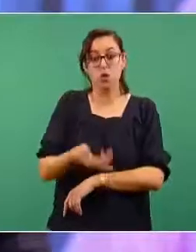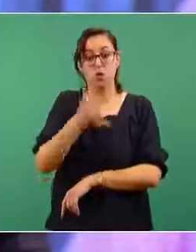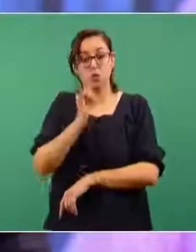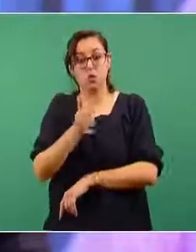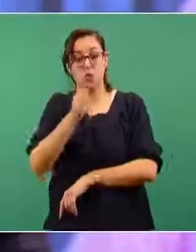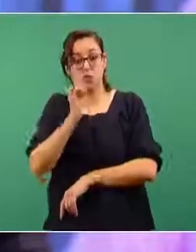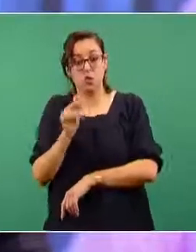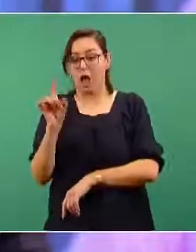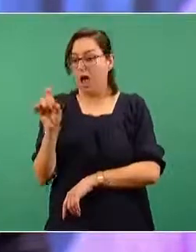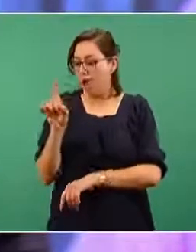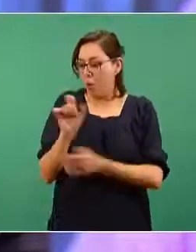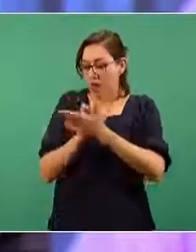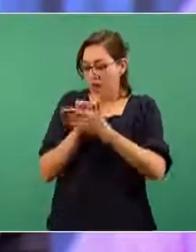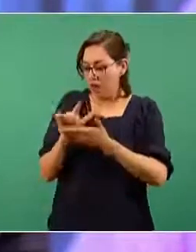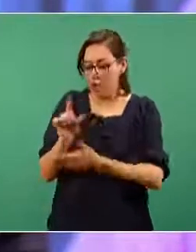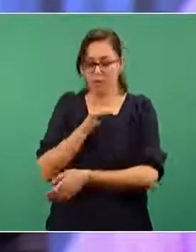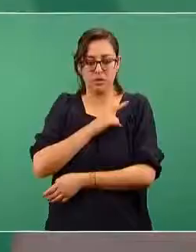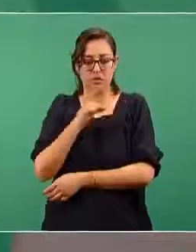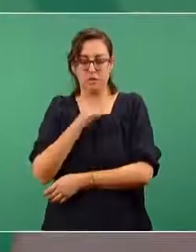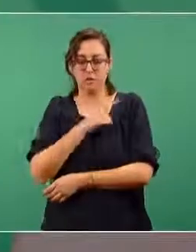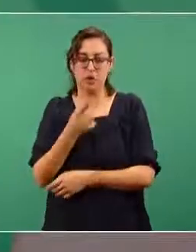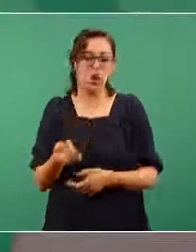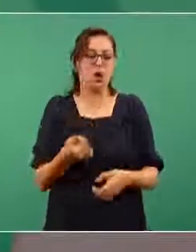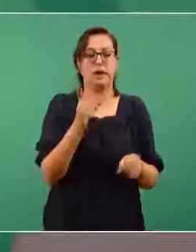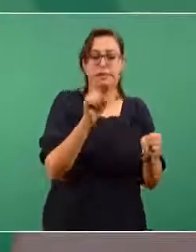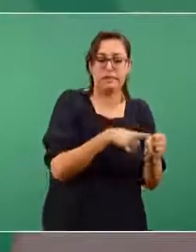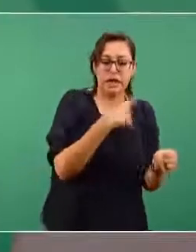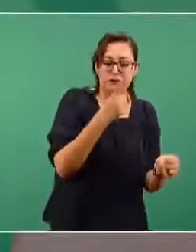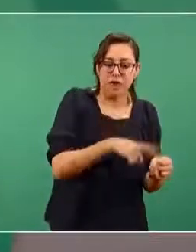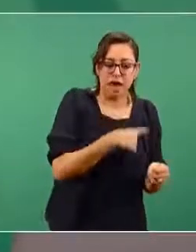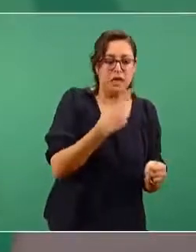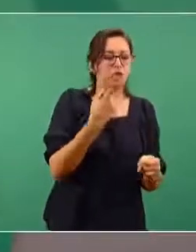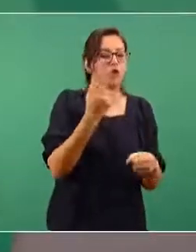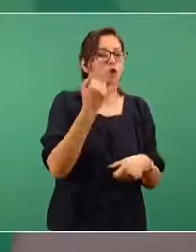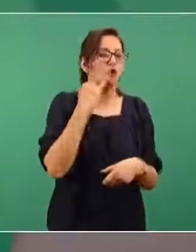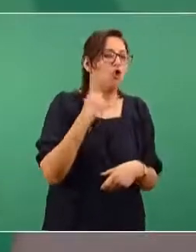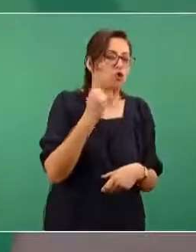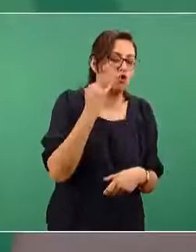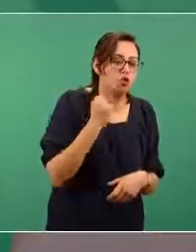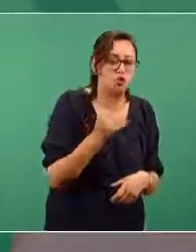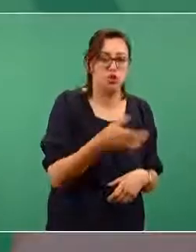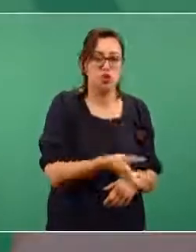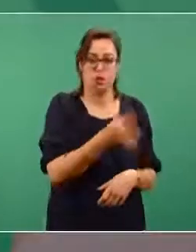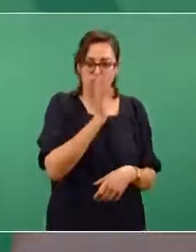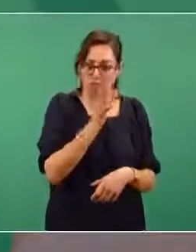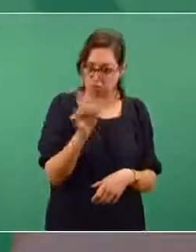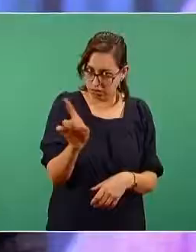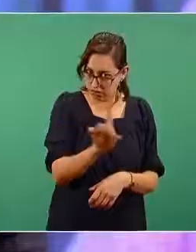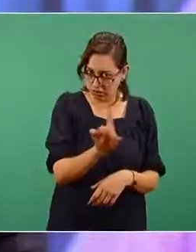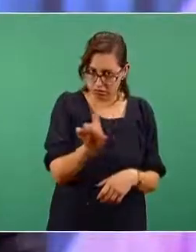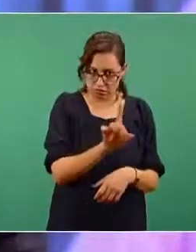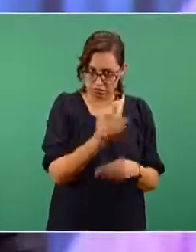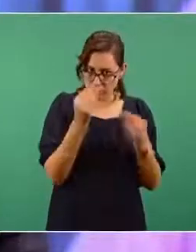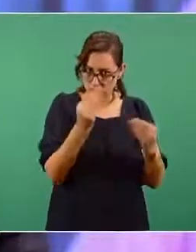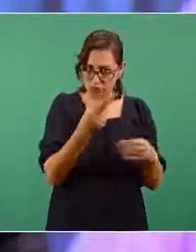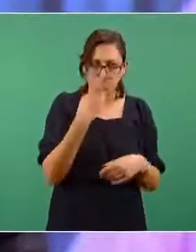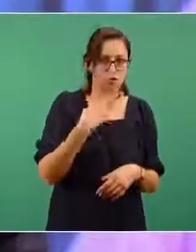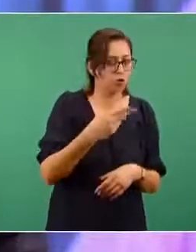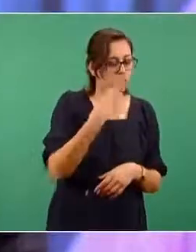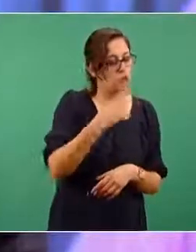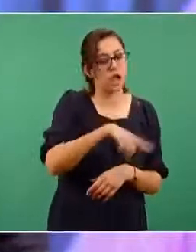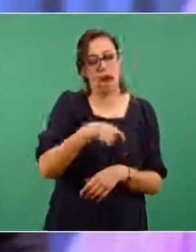¿sí? No bebidas azucaradas con exceso de azúcares y calorías, agua sola para estar